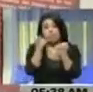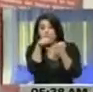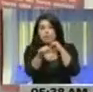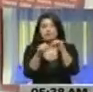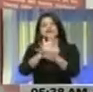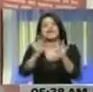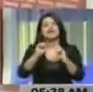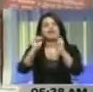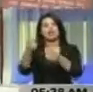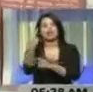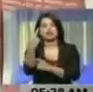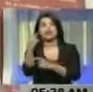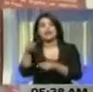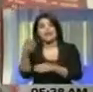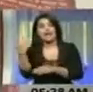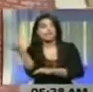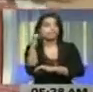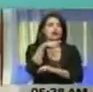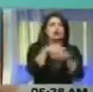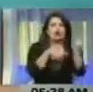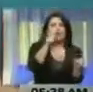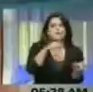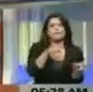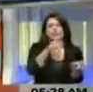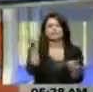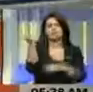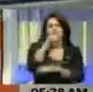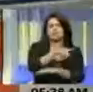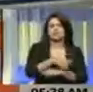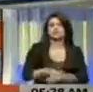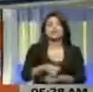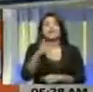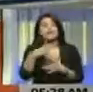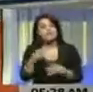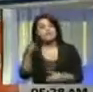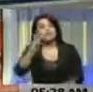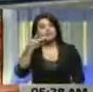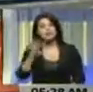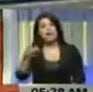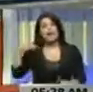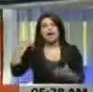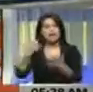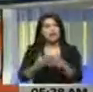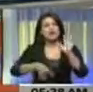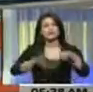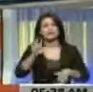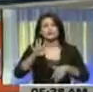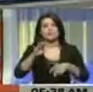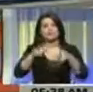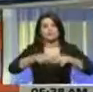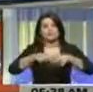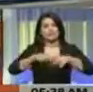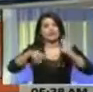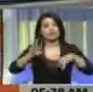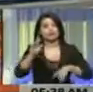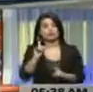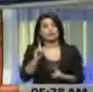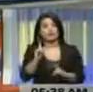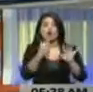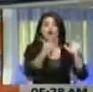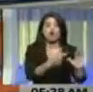Ralbenio Mohamed Fixi. Y aquí algo bien interesante. Venezuela ha ganado en su historia 14 medallas, de las cuales corresponden